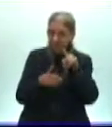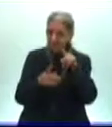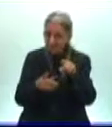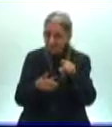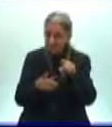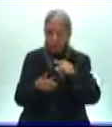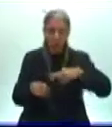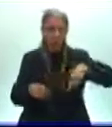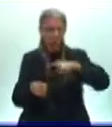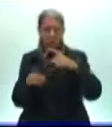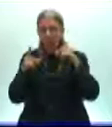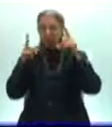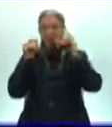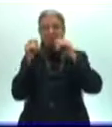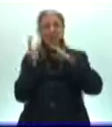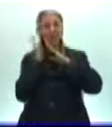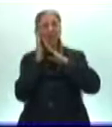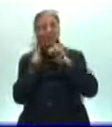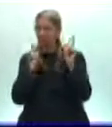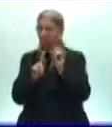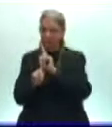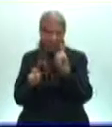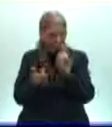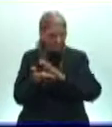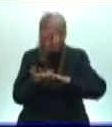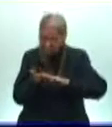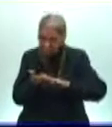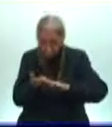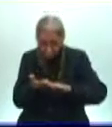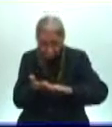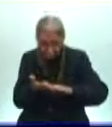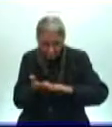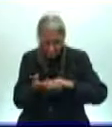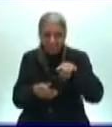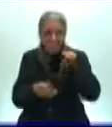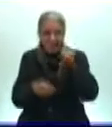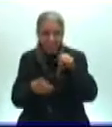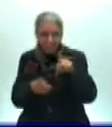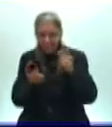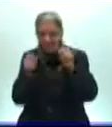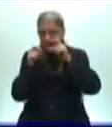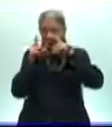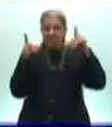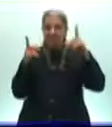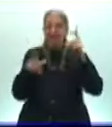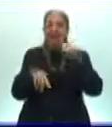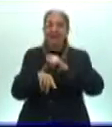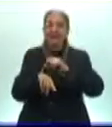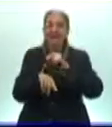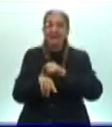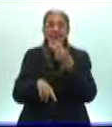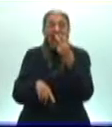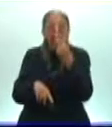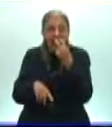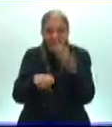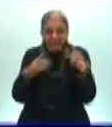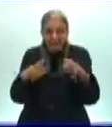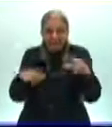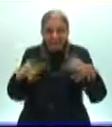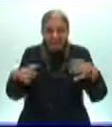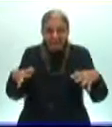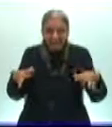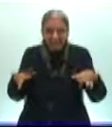que organicen la vida en la casa, a qué hora nos vamos a despertar, a qué hora vamos